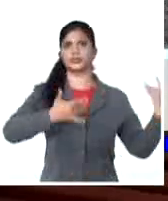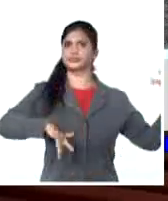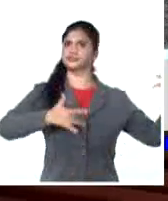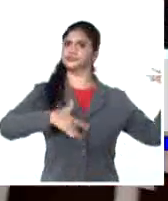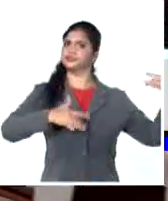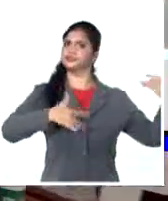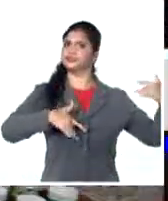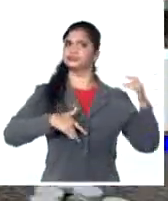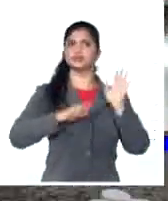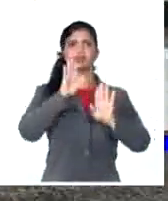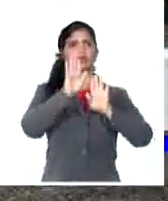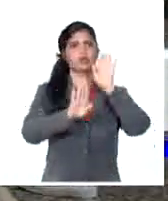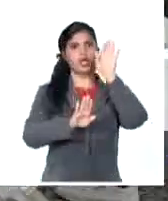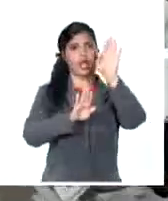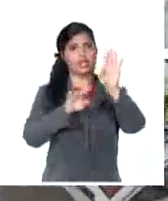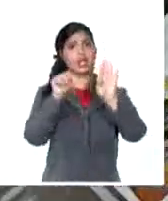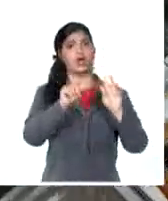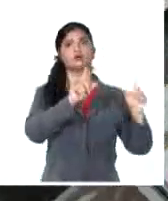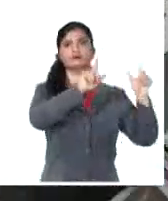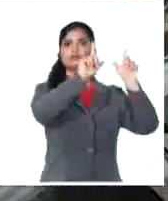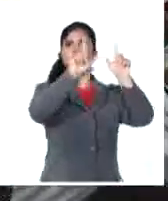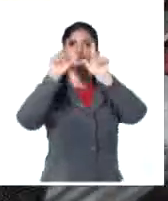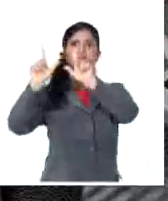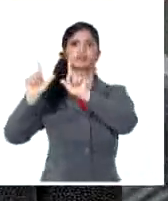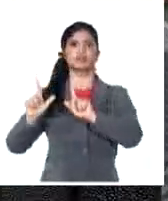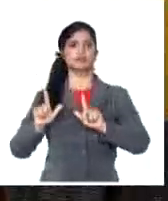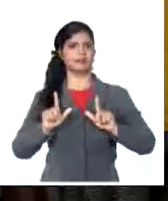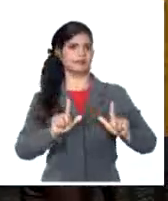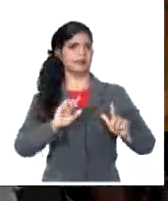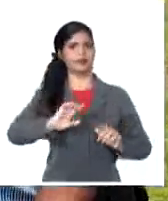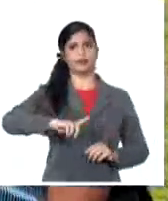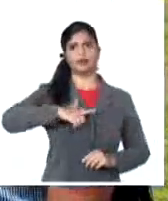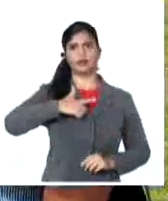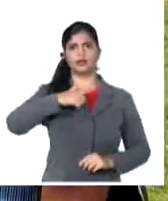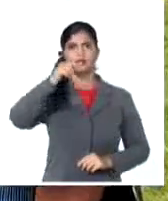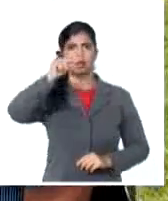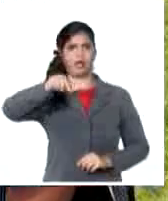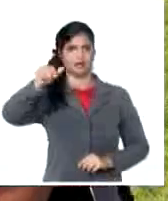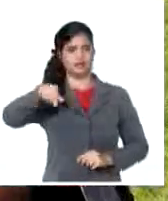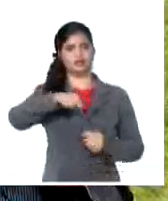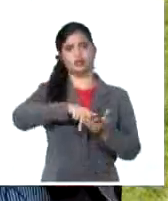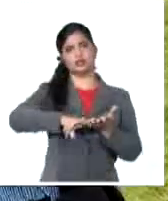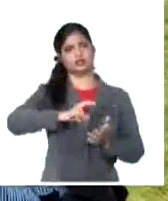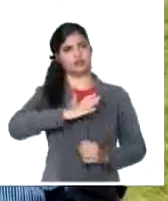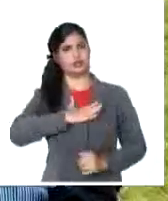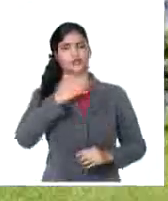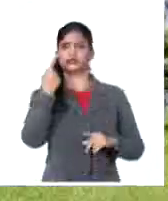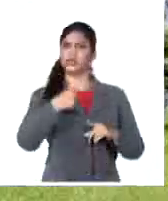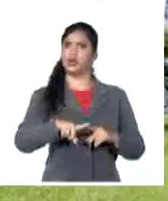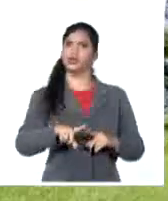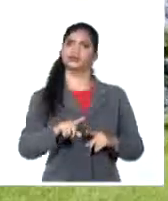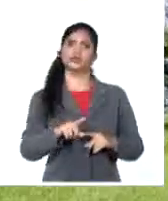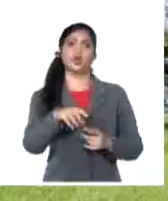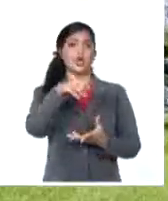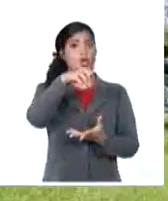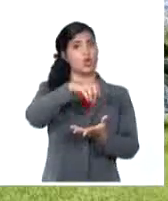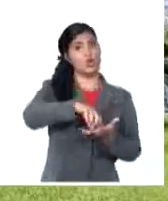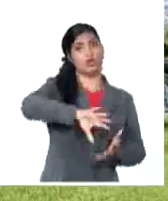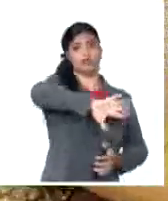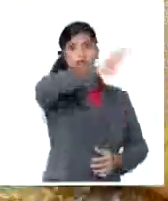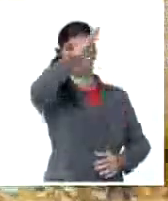del Valle Soy, que exhibe una exposición colectiva de artistas contemporáneos. La otra estación de la ruta, el mural